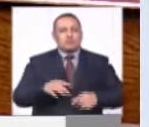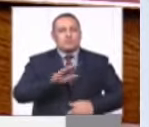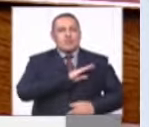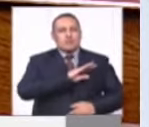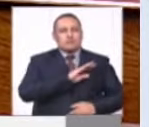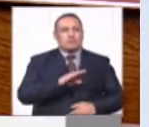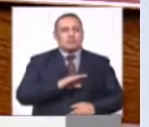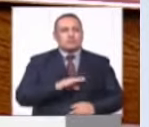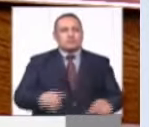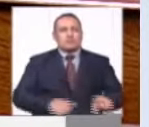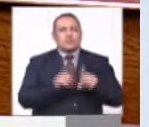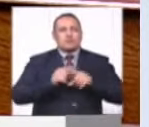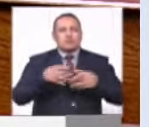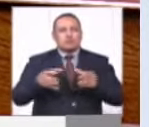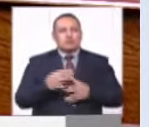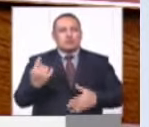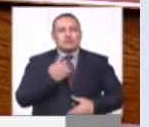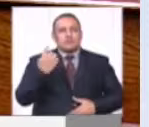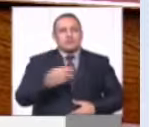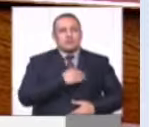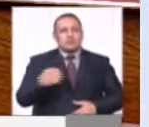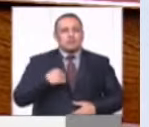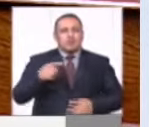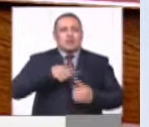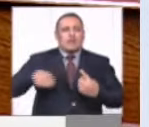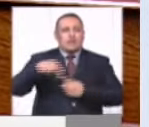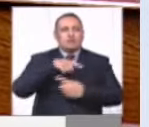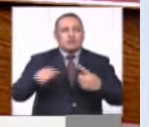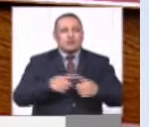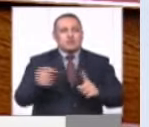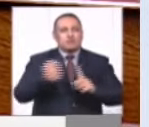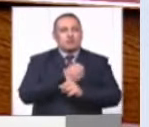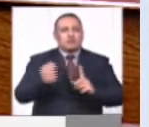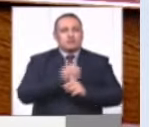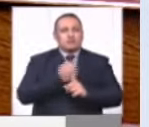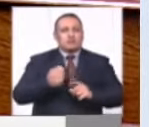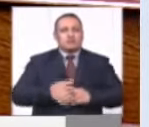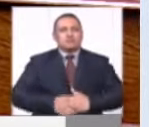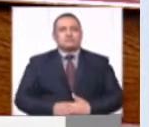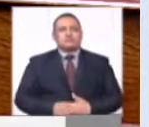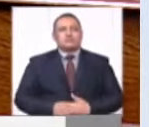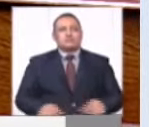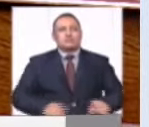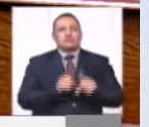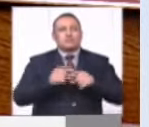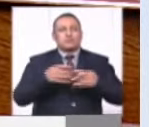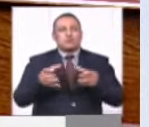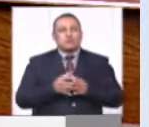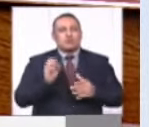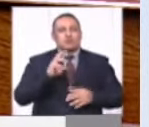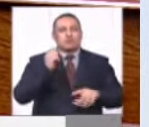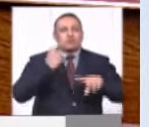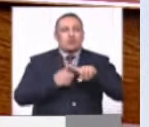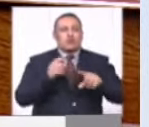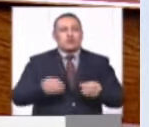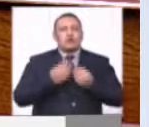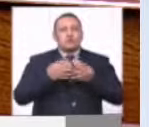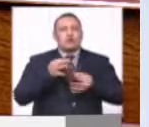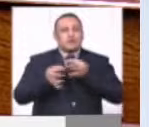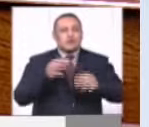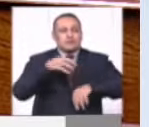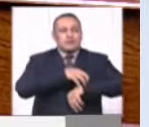matonería a un gabinete de ellos son los violentos, o al gabinete Rolex, como quieran